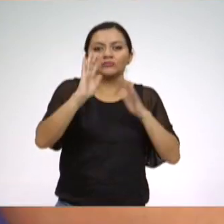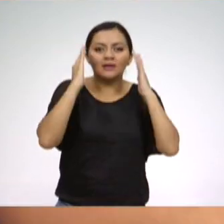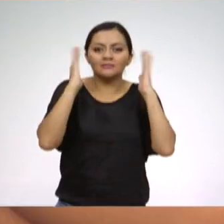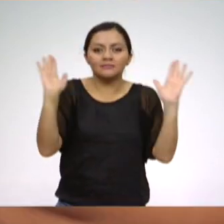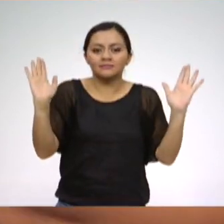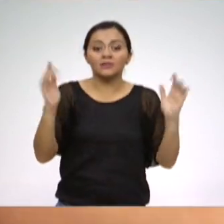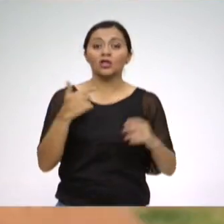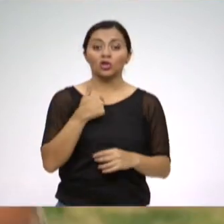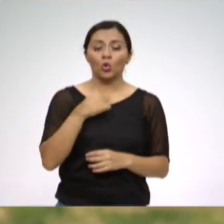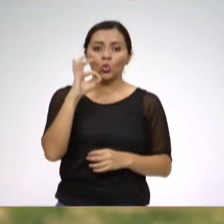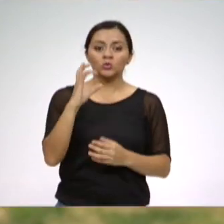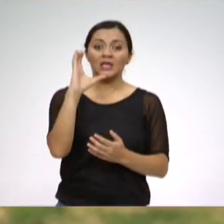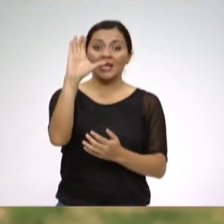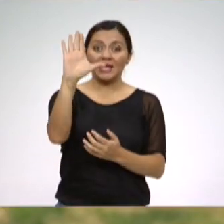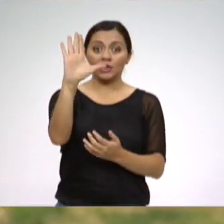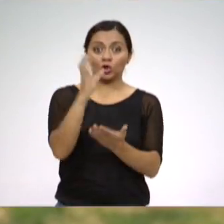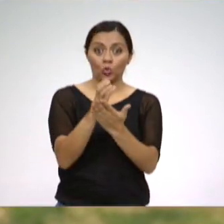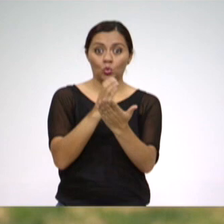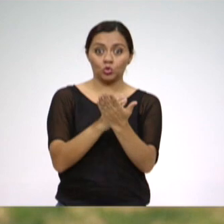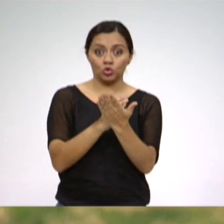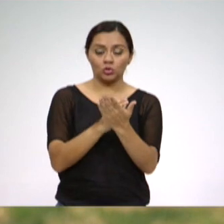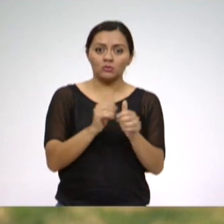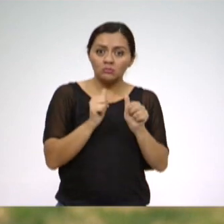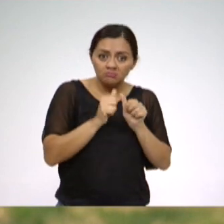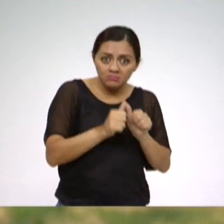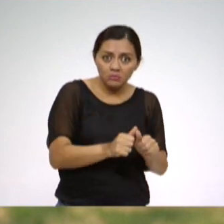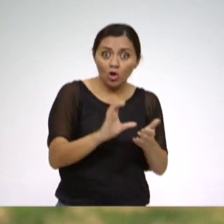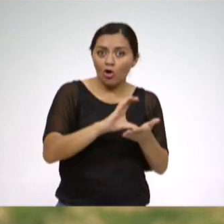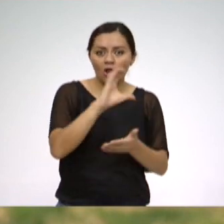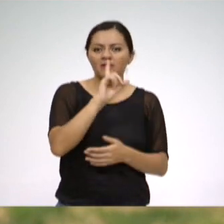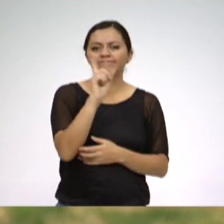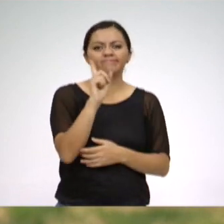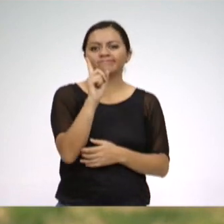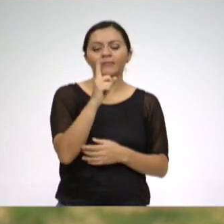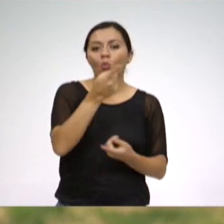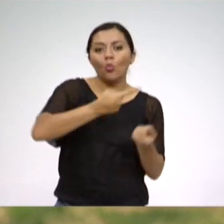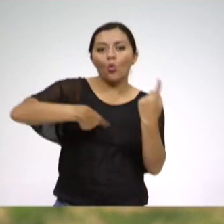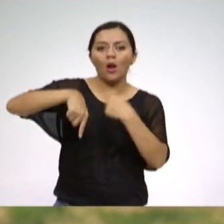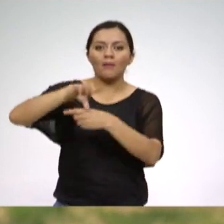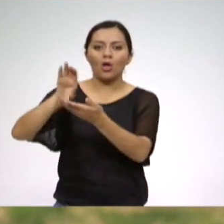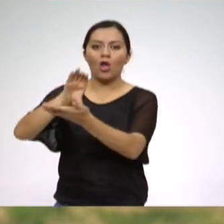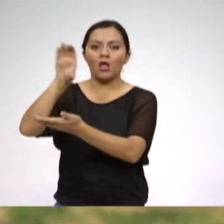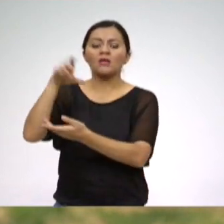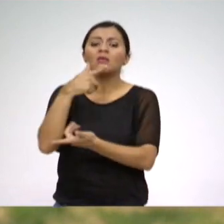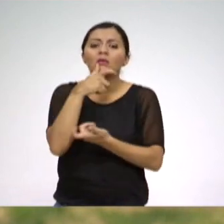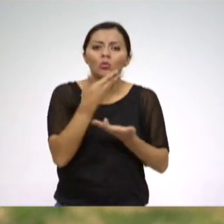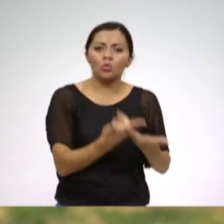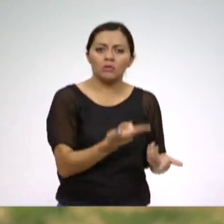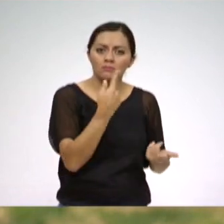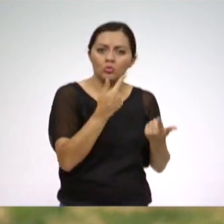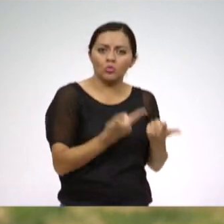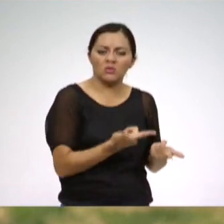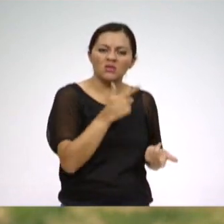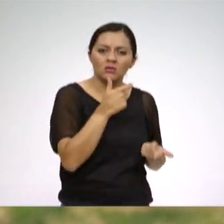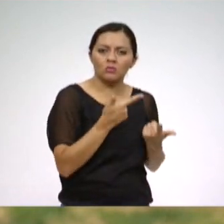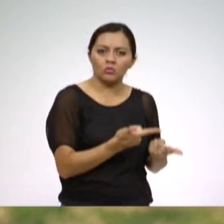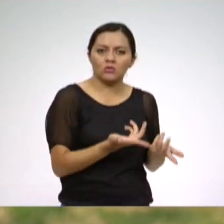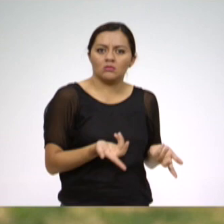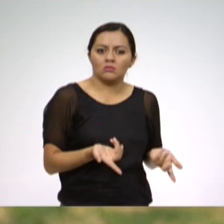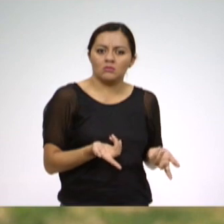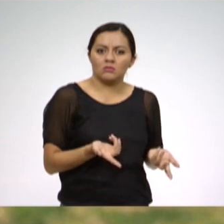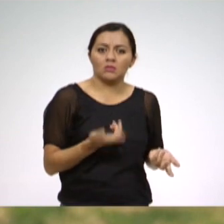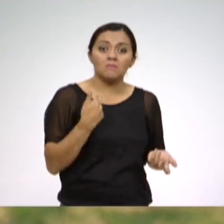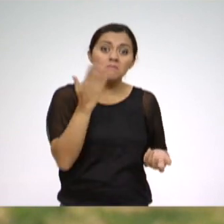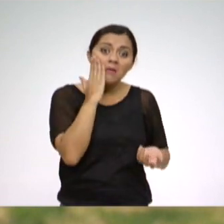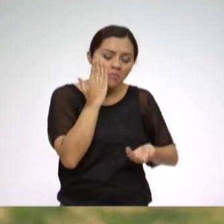estaba en quinto curso, yo ya no pude seguir en el mismo colegio, o sea, ya no pude regresar al colegio por el mismo hecho de que ¿quién le cuida a mi hijo? O sea, ningún niño va a estar